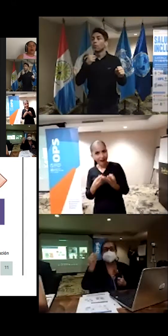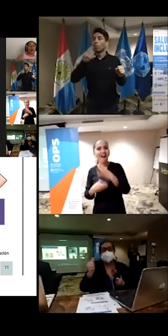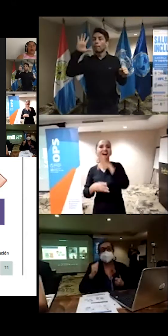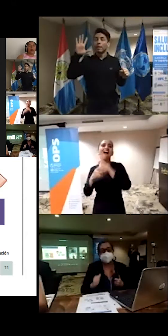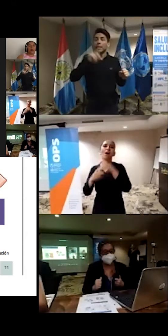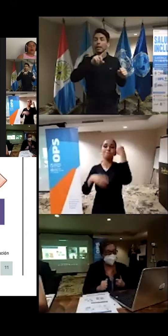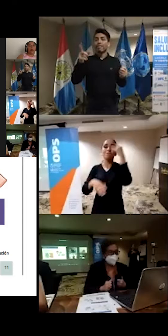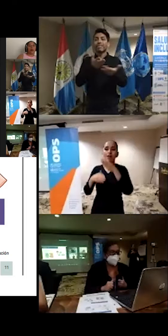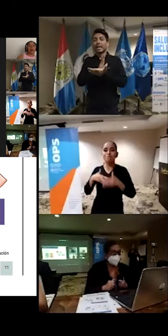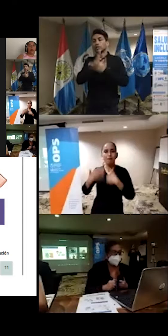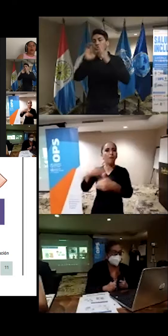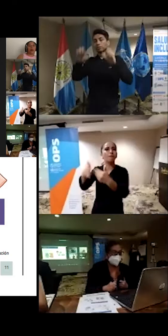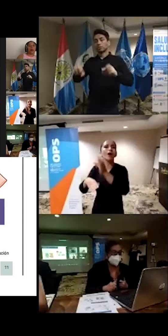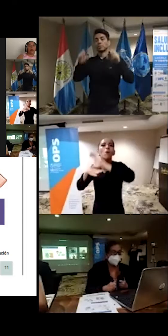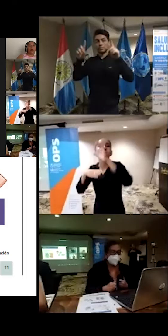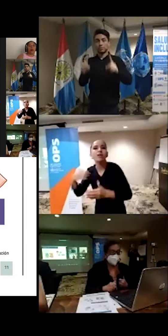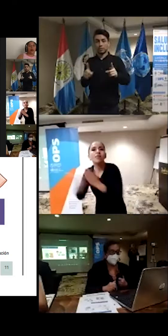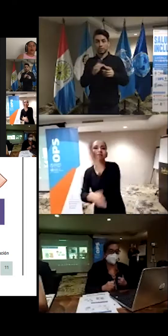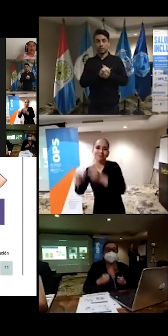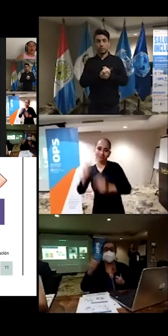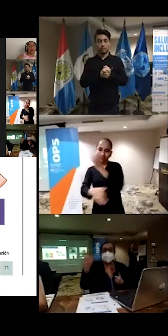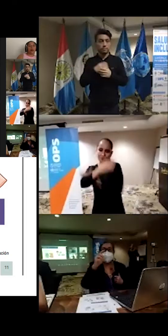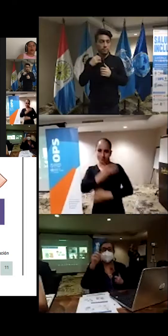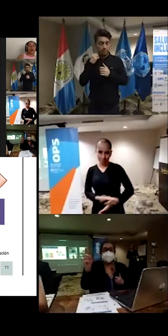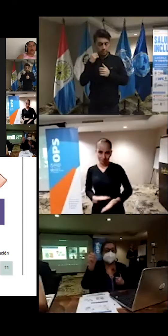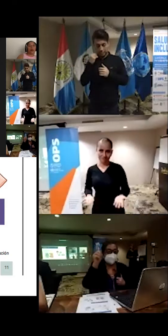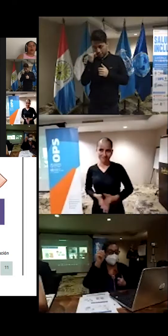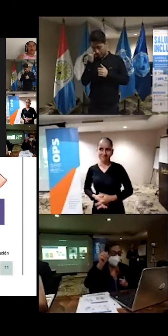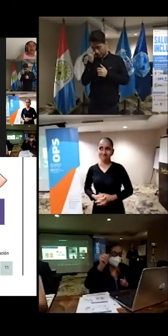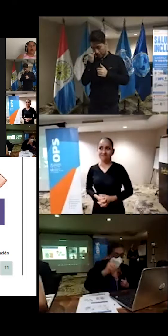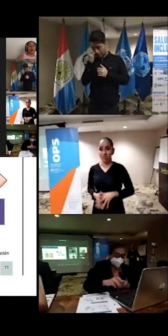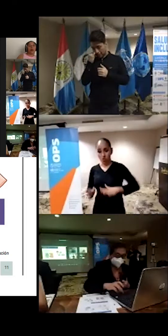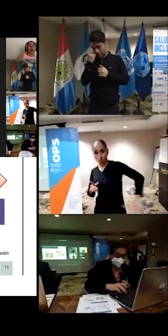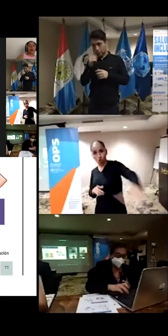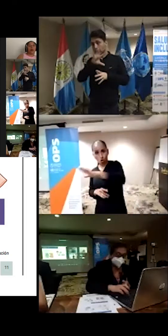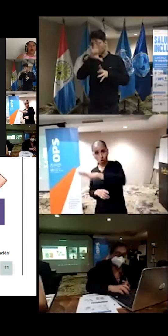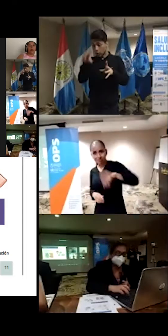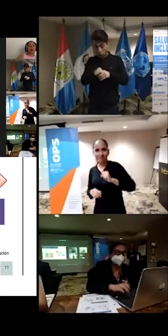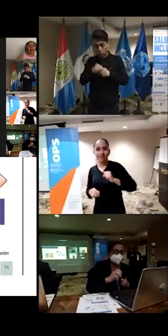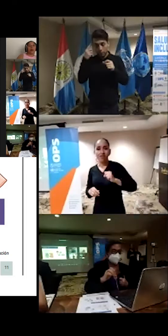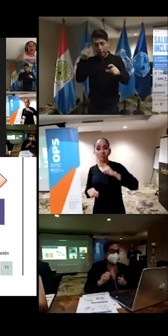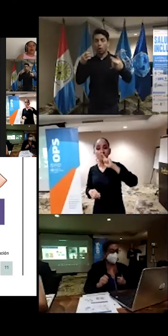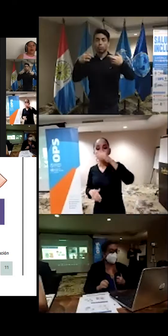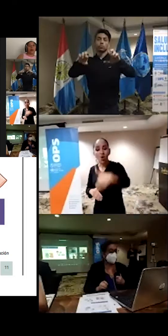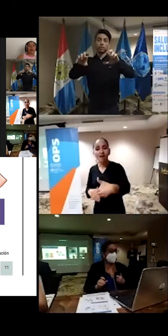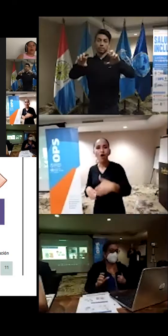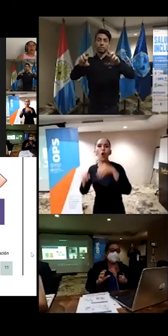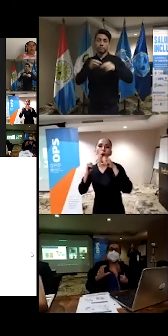los derechos de las personas con discapacidad. Todo ello genera oportunidades.